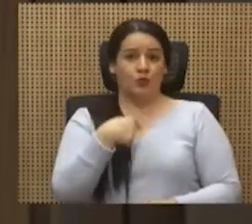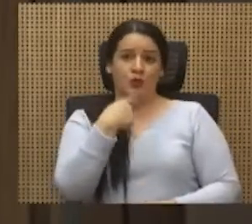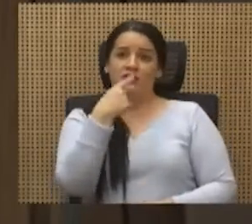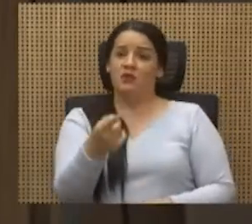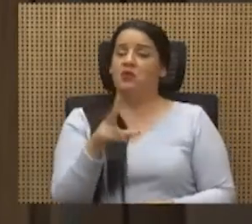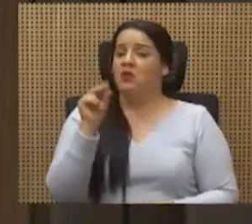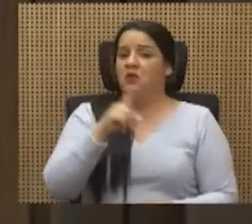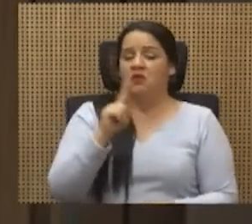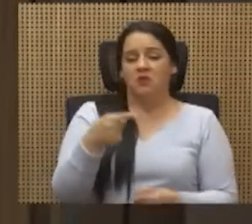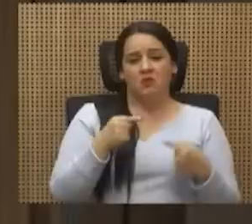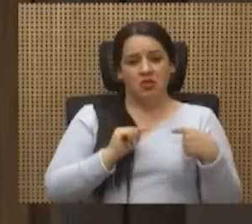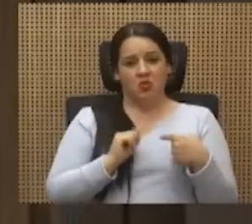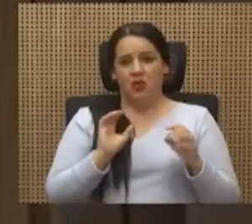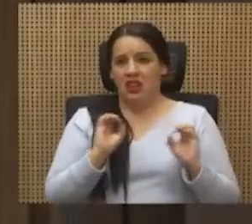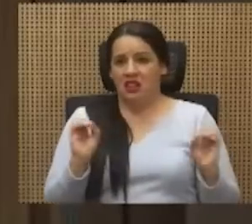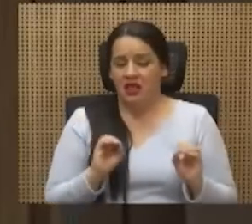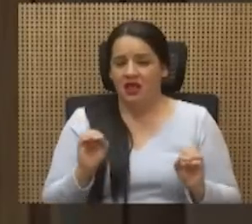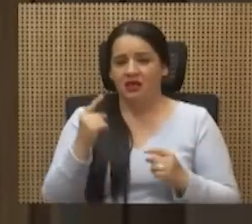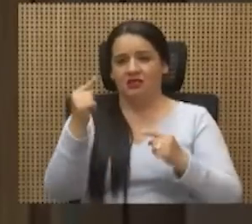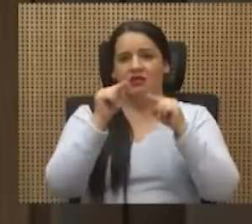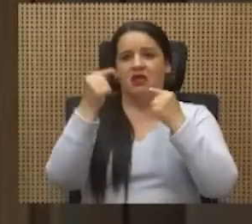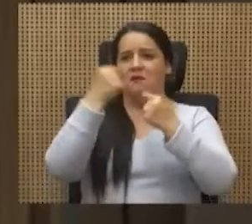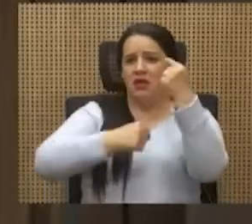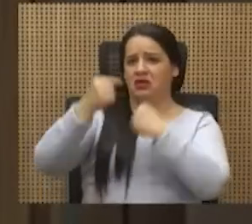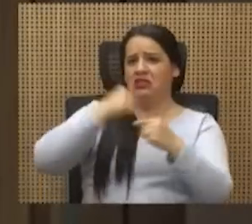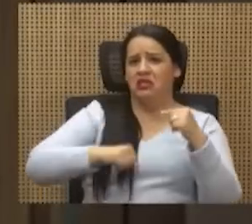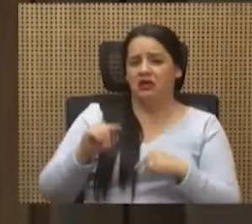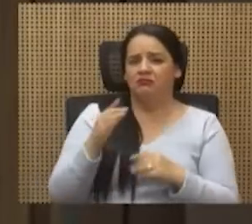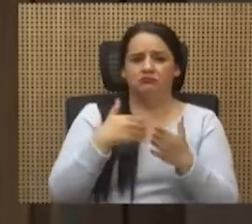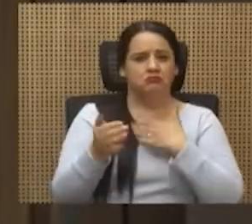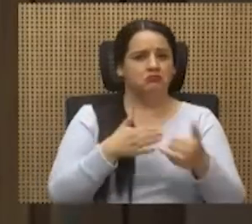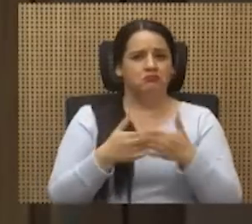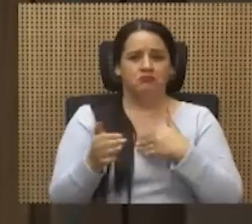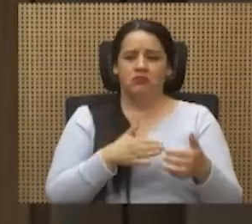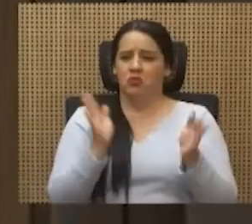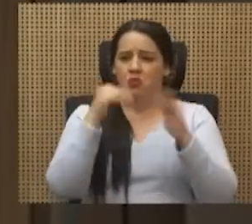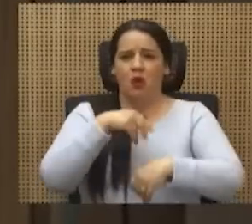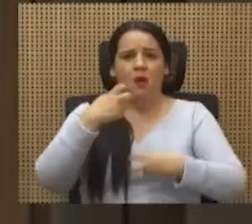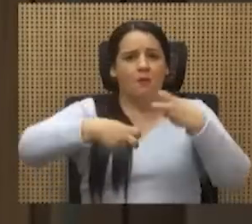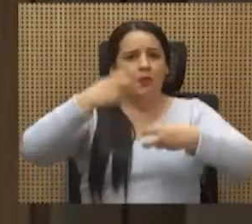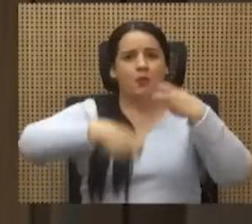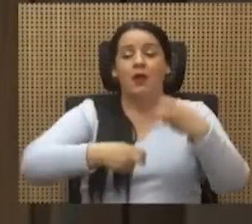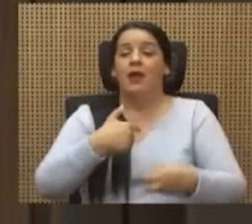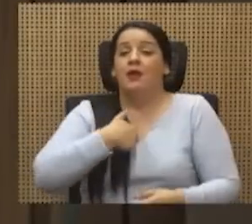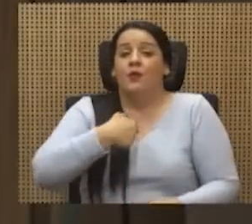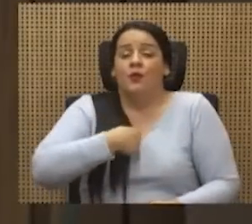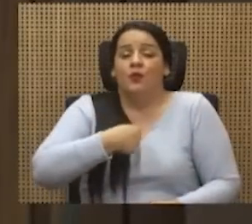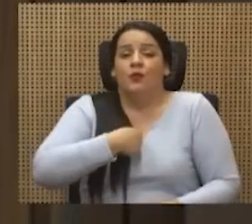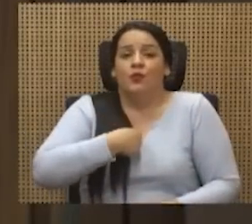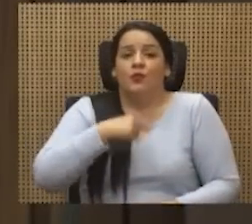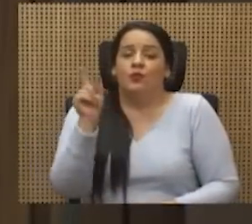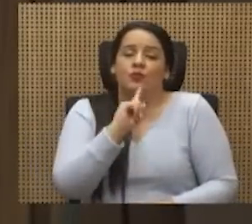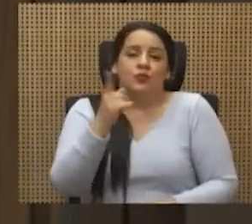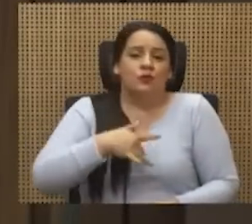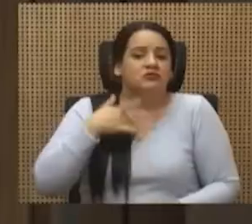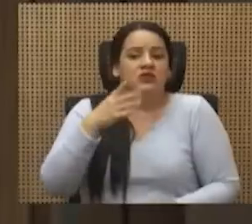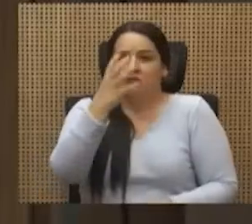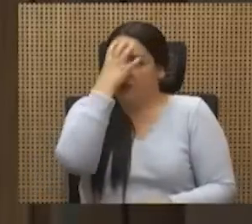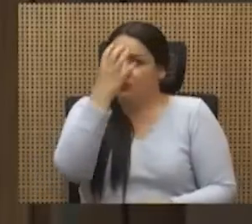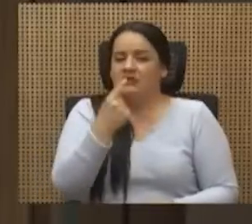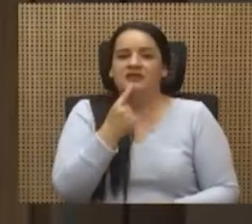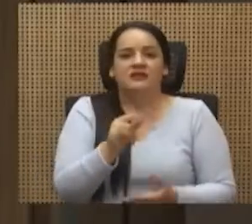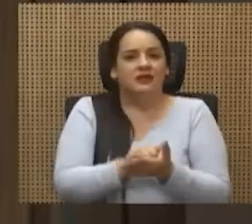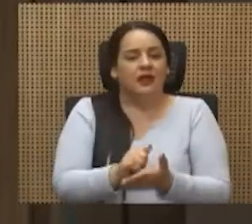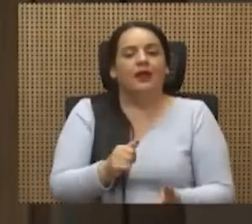mí no me duele en prendas que me critiquen perfecto no tengo ningún problema A mí me daría no me da vergüenza decir eso